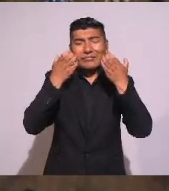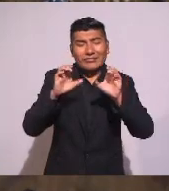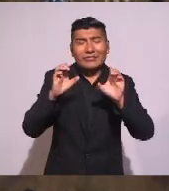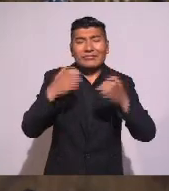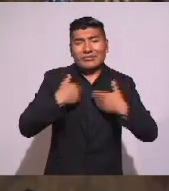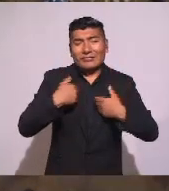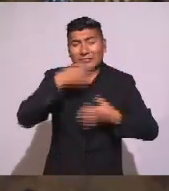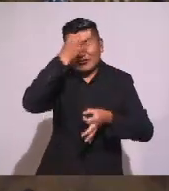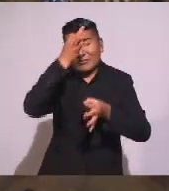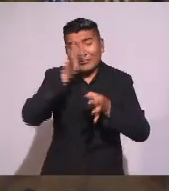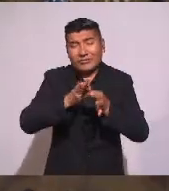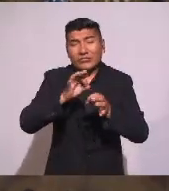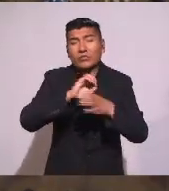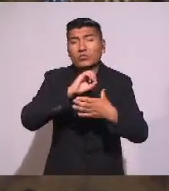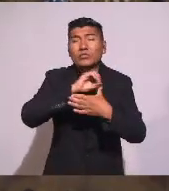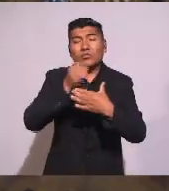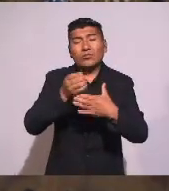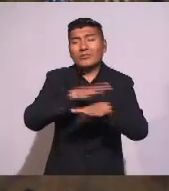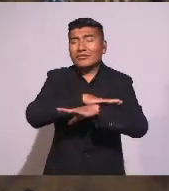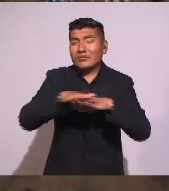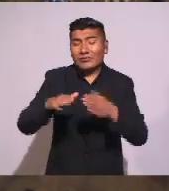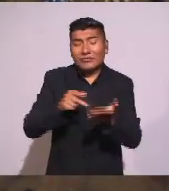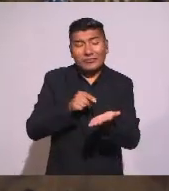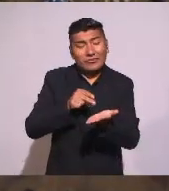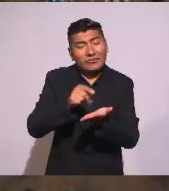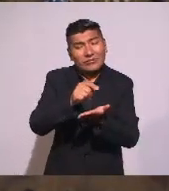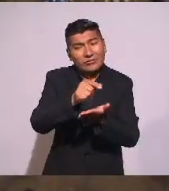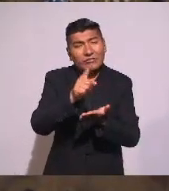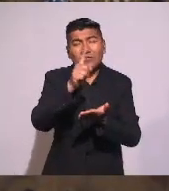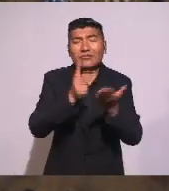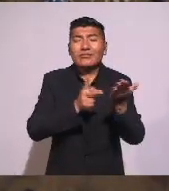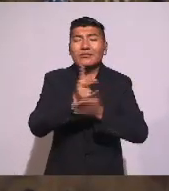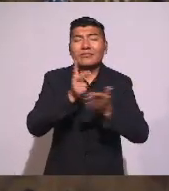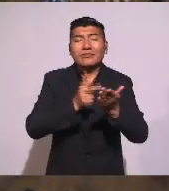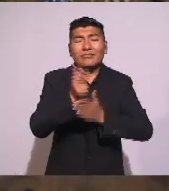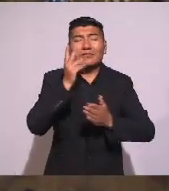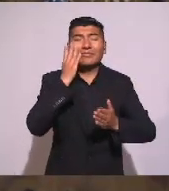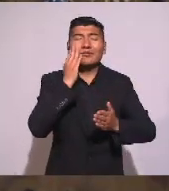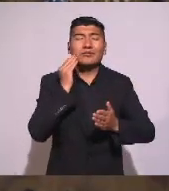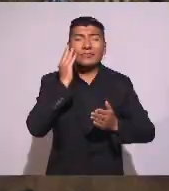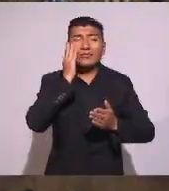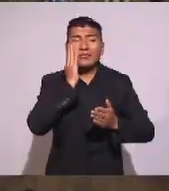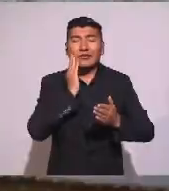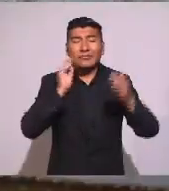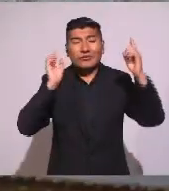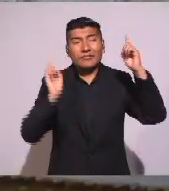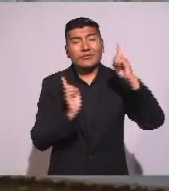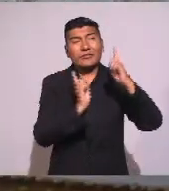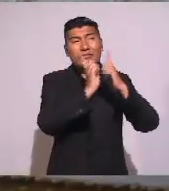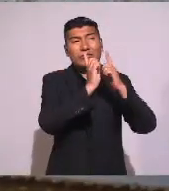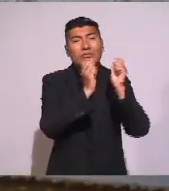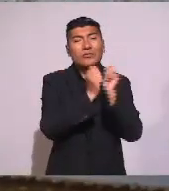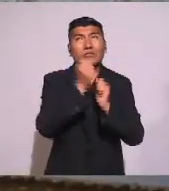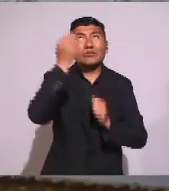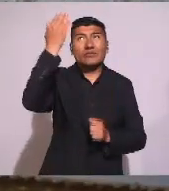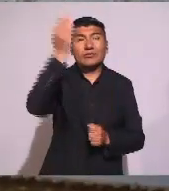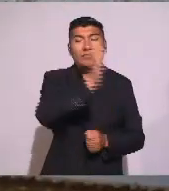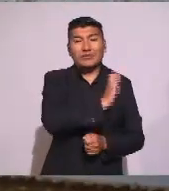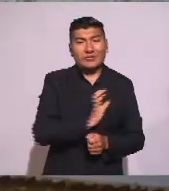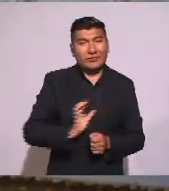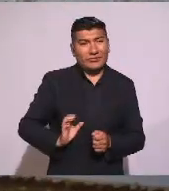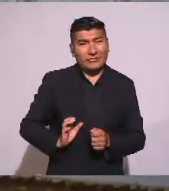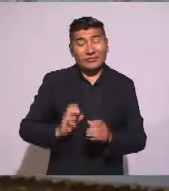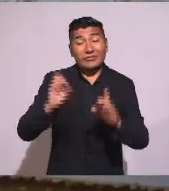o no cultivan una verdadera experiencia de encuentro con cristo el